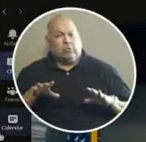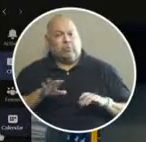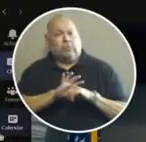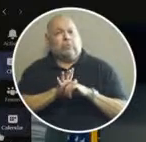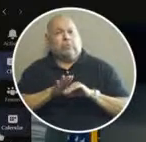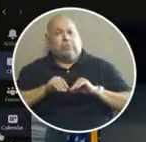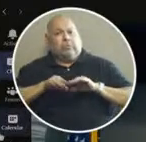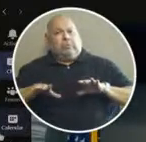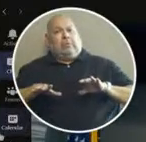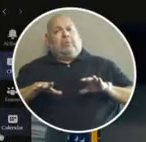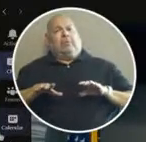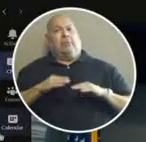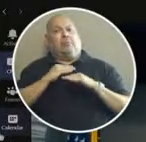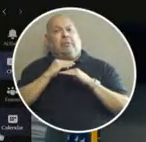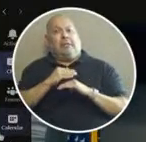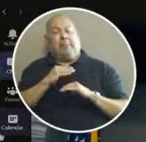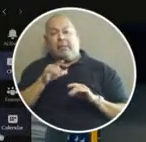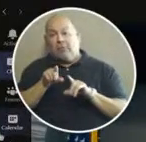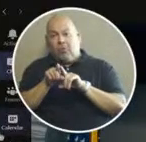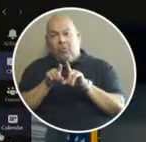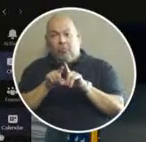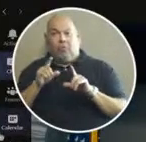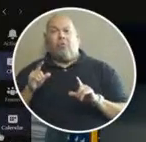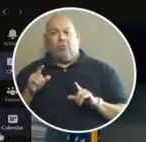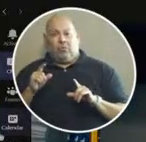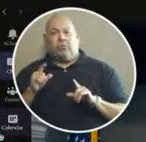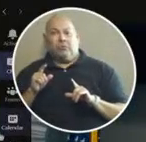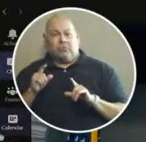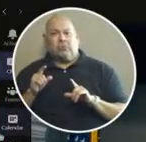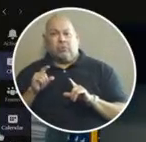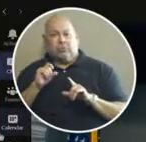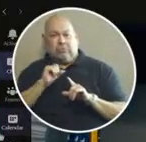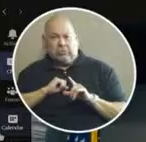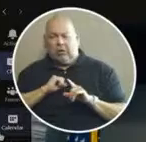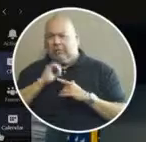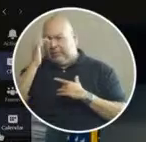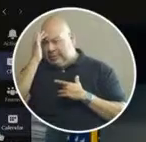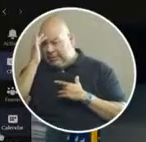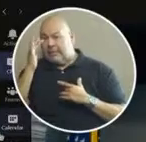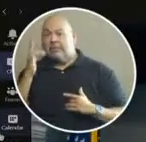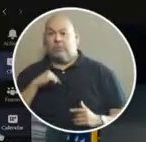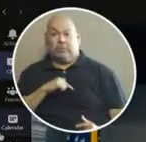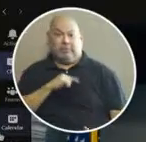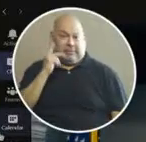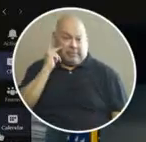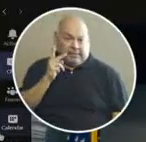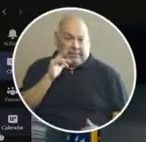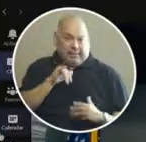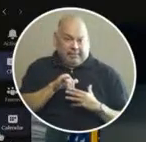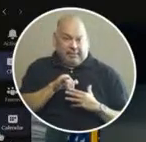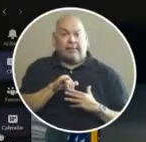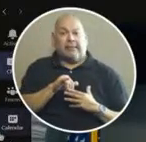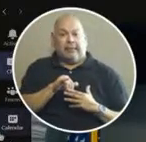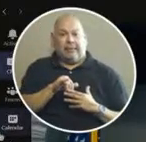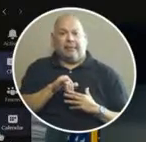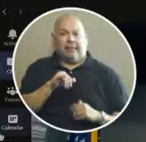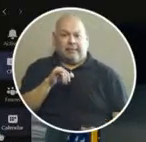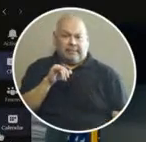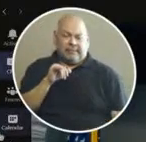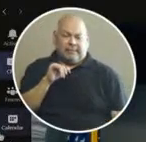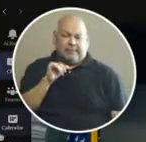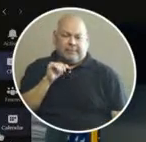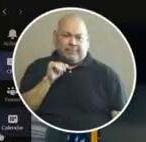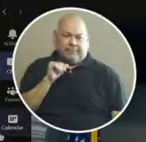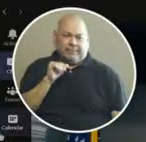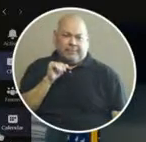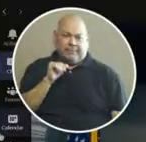virus y poder controlar también nuevos brotes. Hemos visto que la tasa de